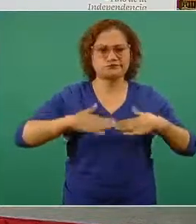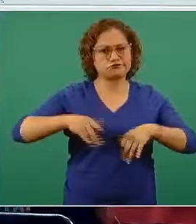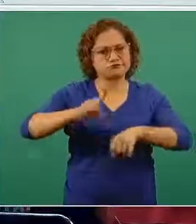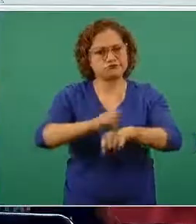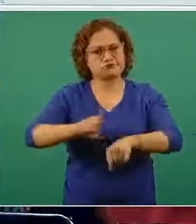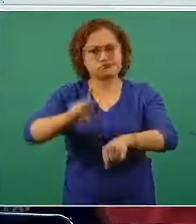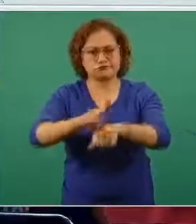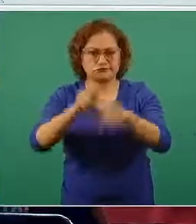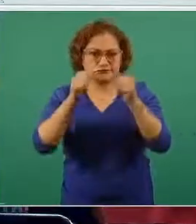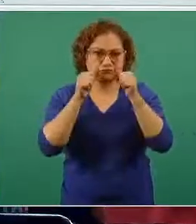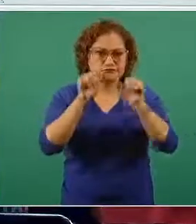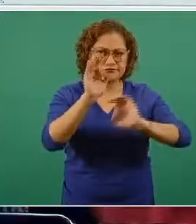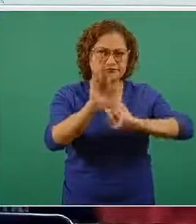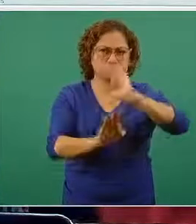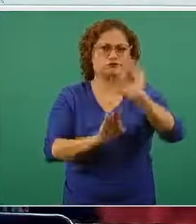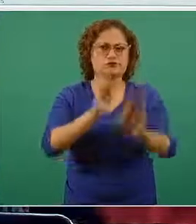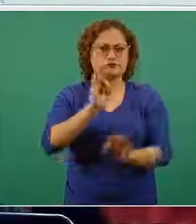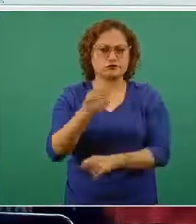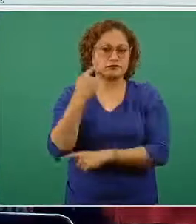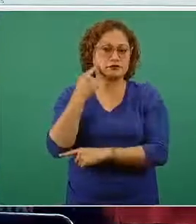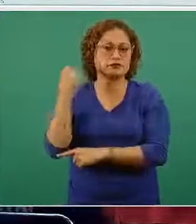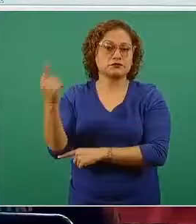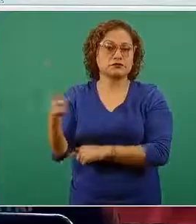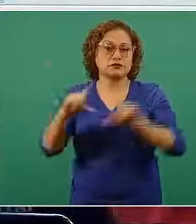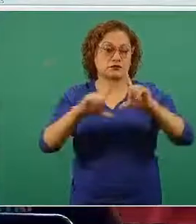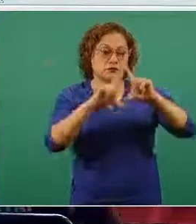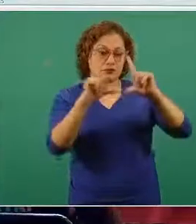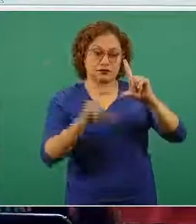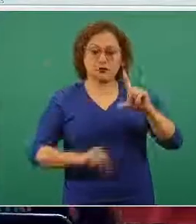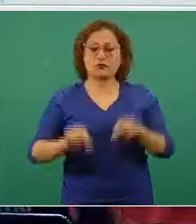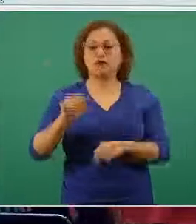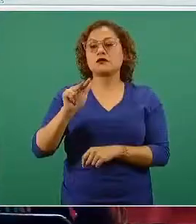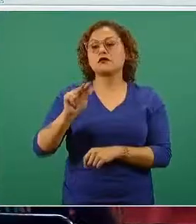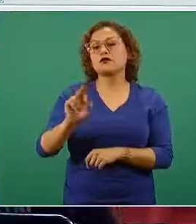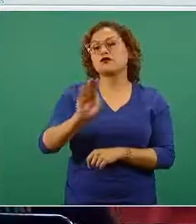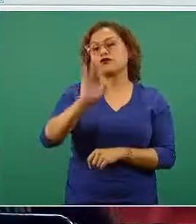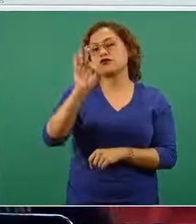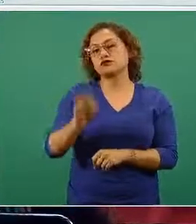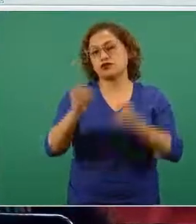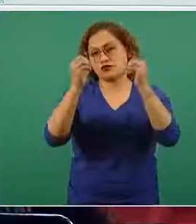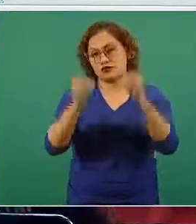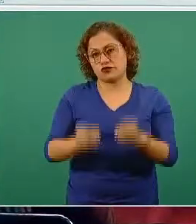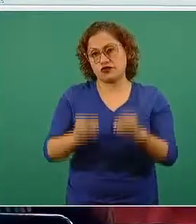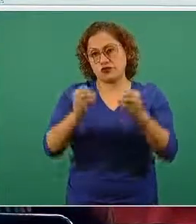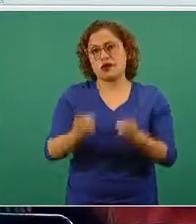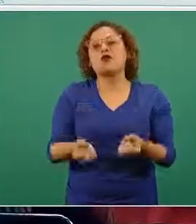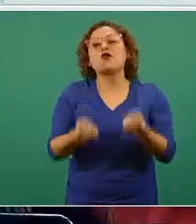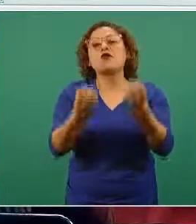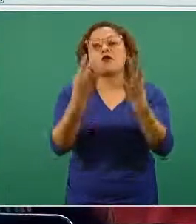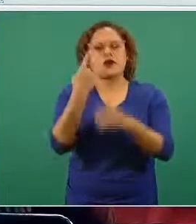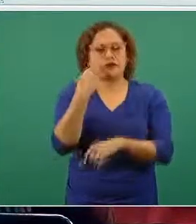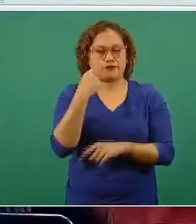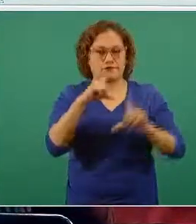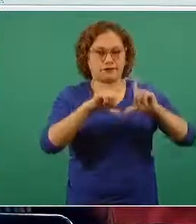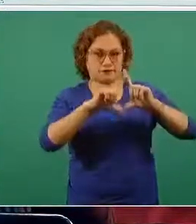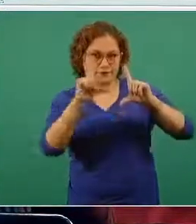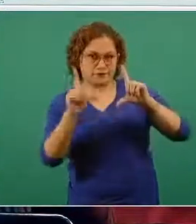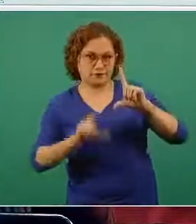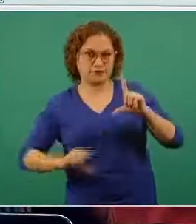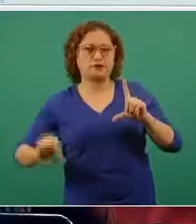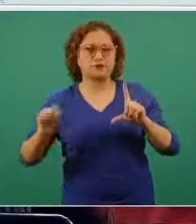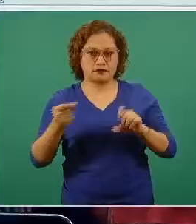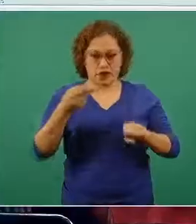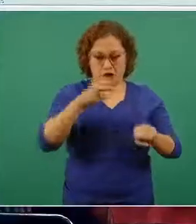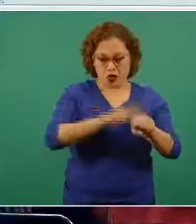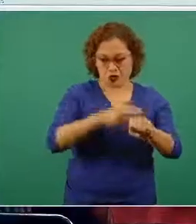un 18% de ocupación nacional. Esto significa en números totales, el país de estos hospitales